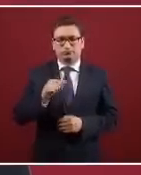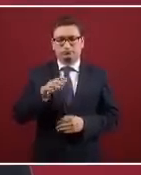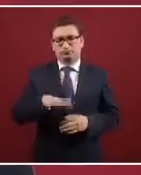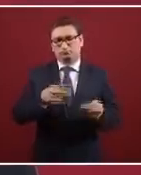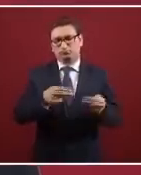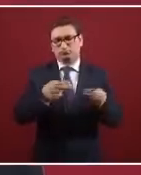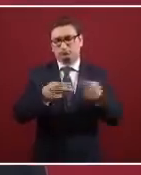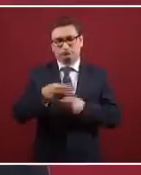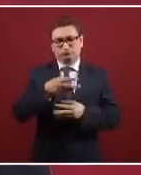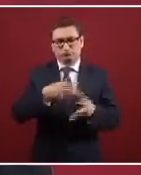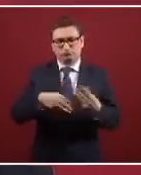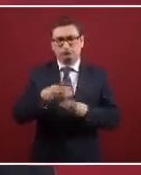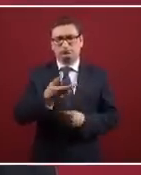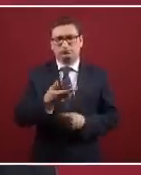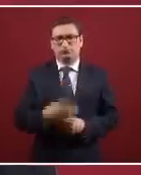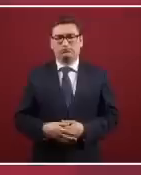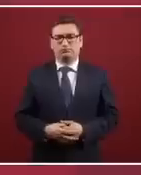Negocios